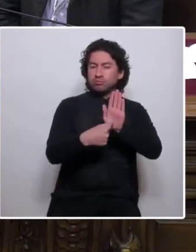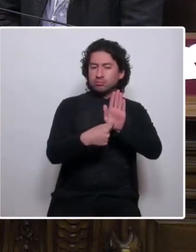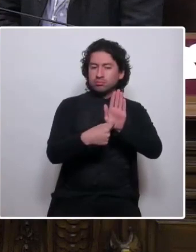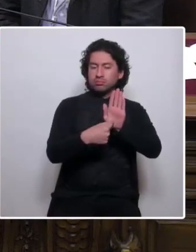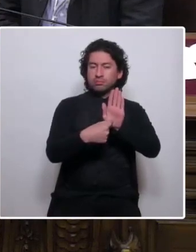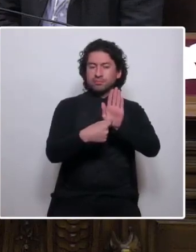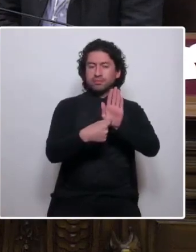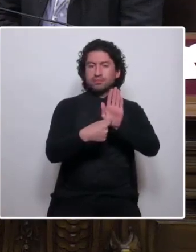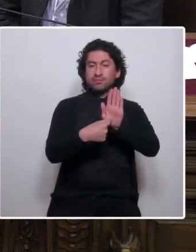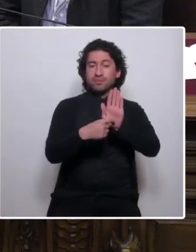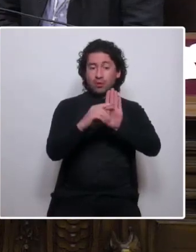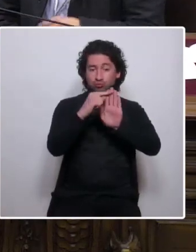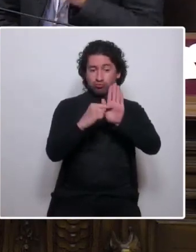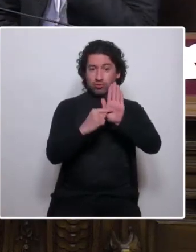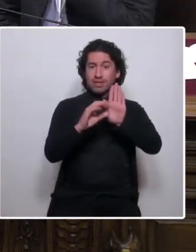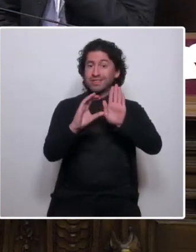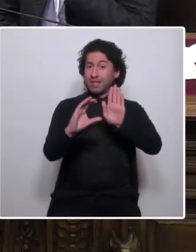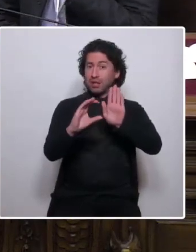la letra C,